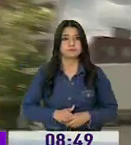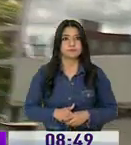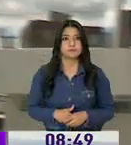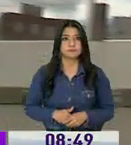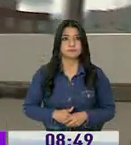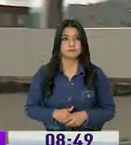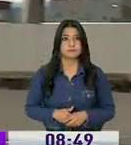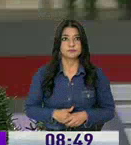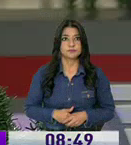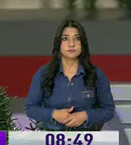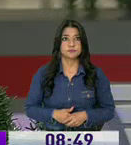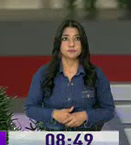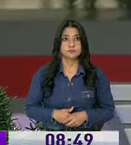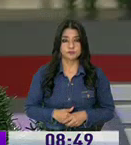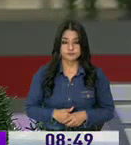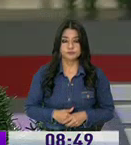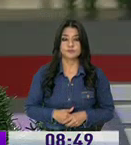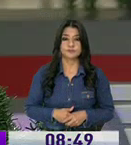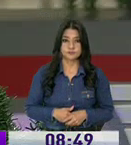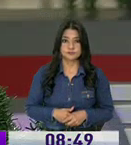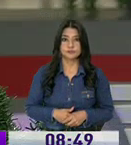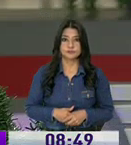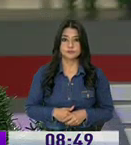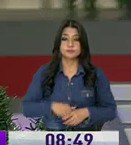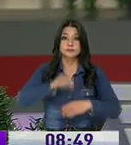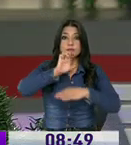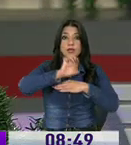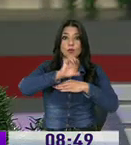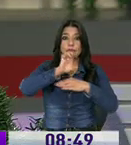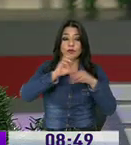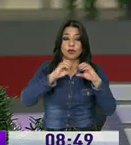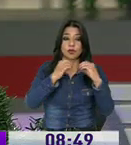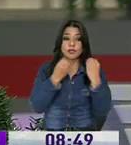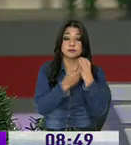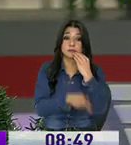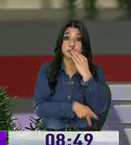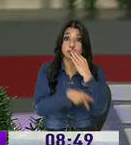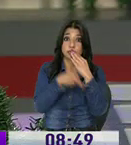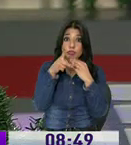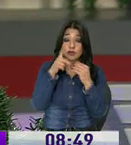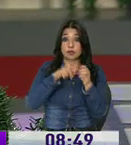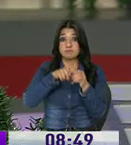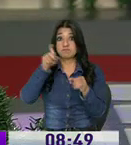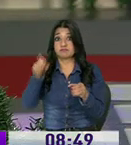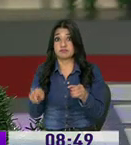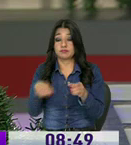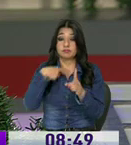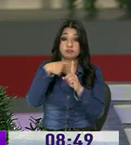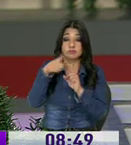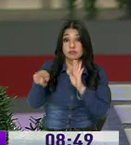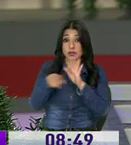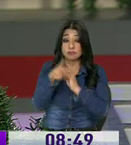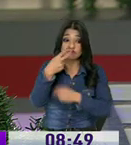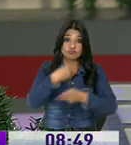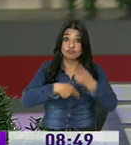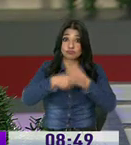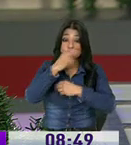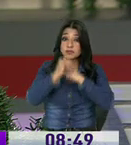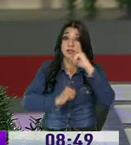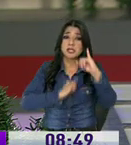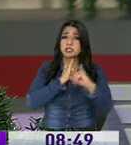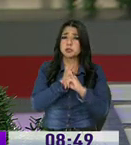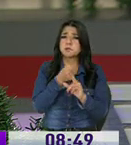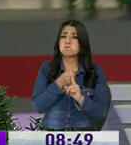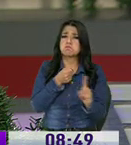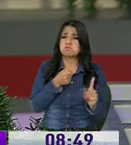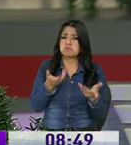Marilyn Jaramillo. Y la salida del Ecuador de la OPEP no tendrá ningún efecto positivo o negativo en el comercio de crudo internacional